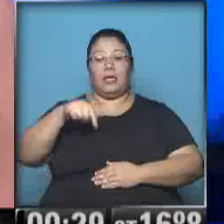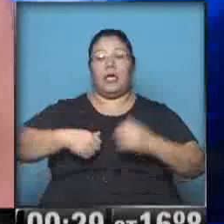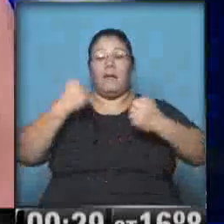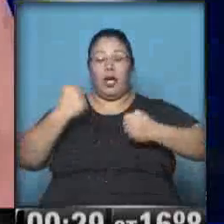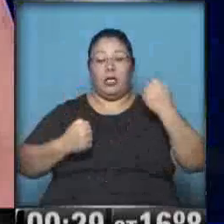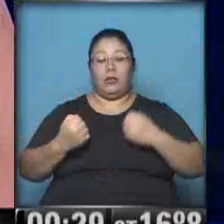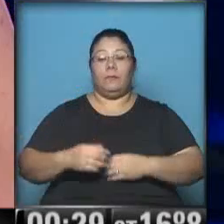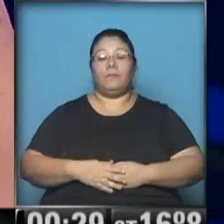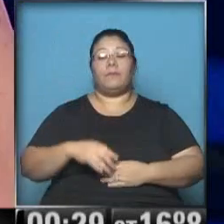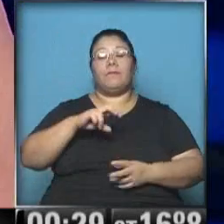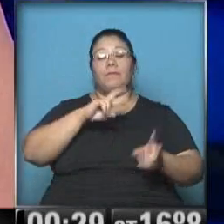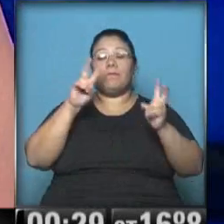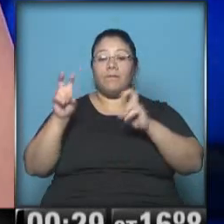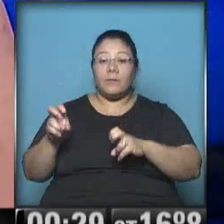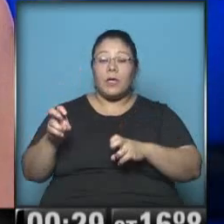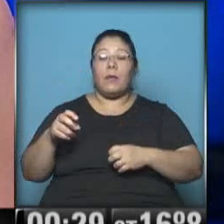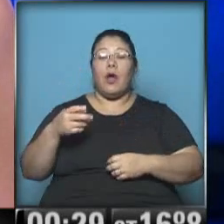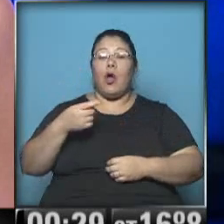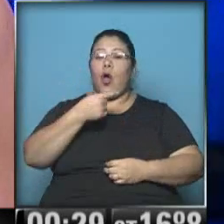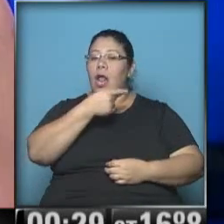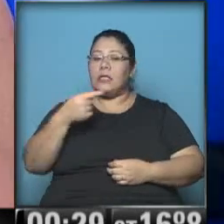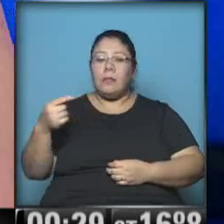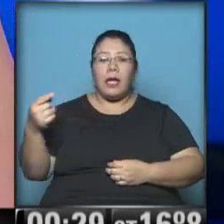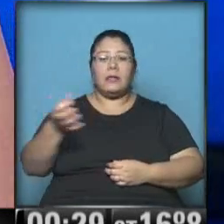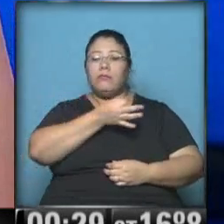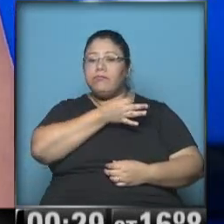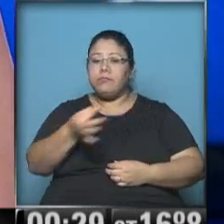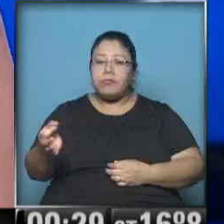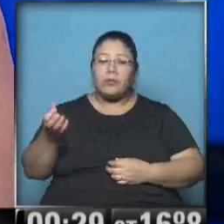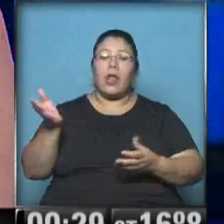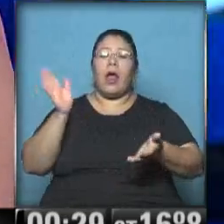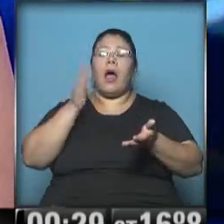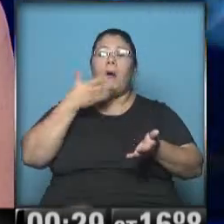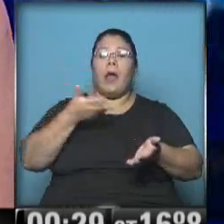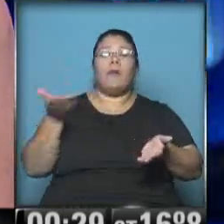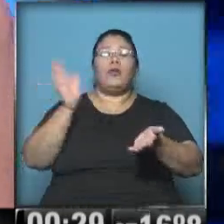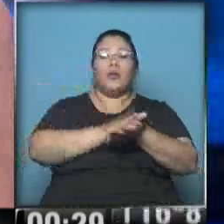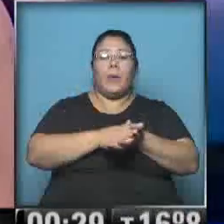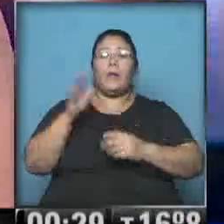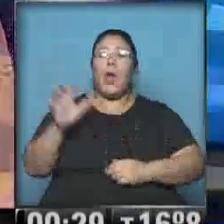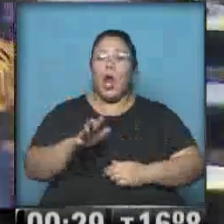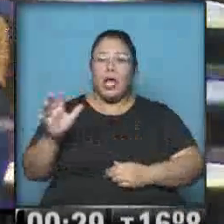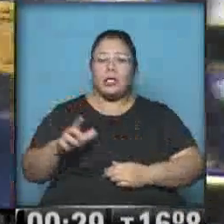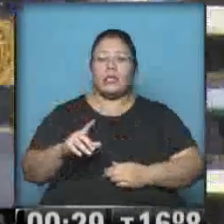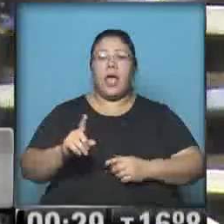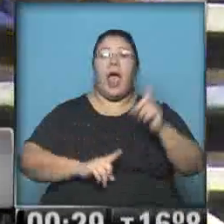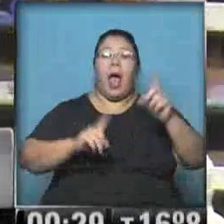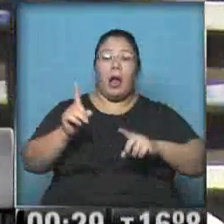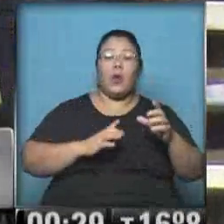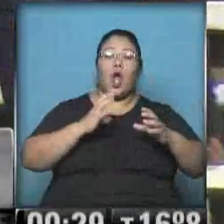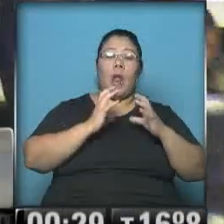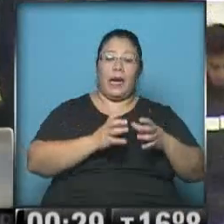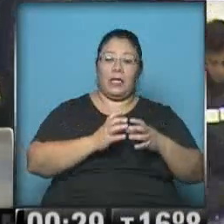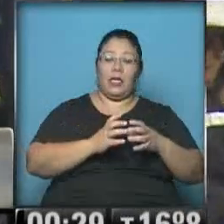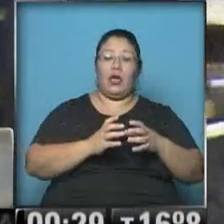Lamentablemente, todas las semanas estamos hablando de violencia en el fútbol. Algunas que se dan entre semana, no necesariamente en el partido. Otras que se dan en la previa de los